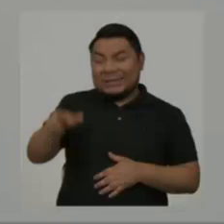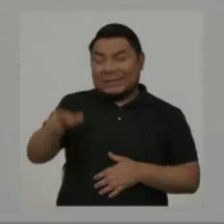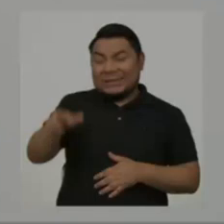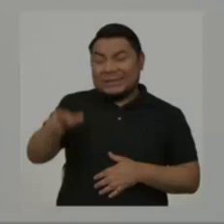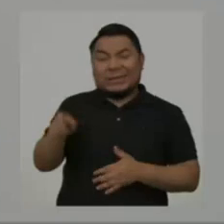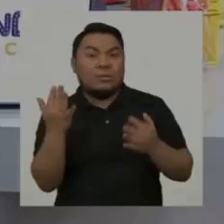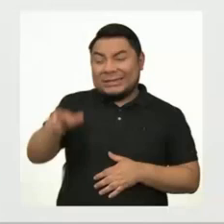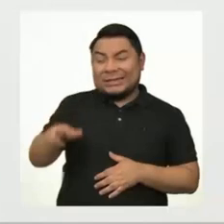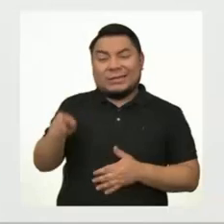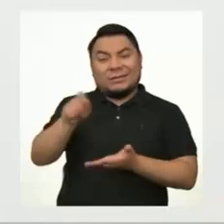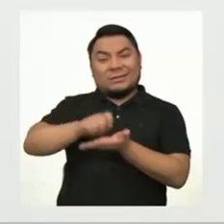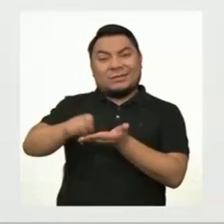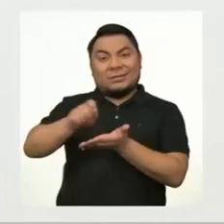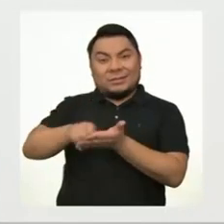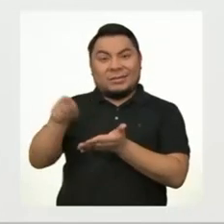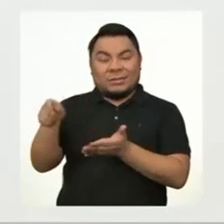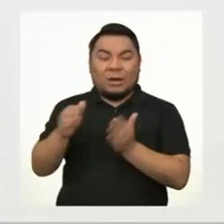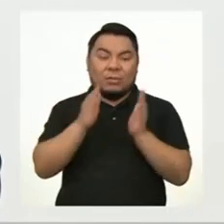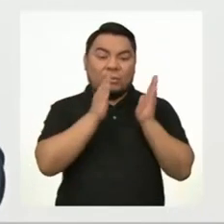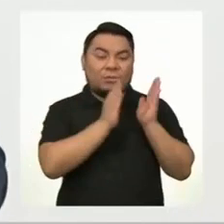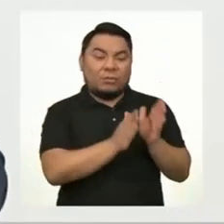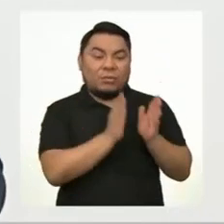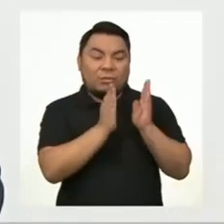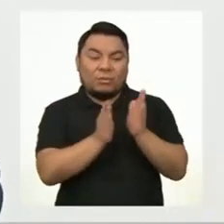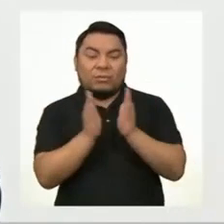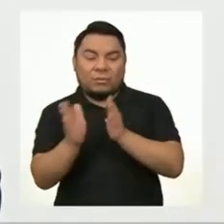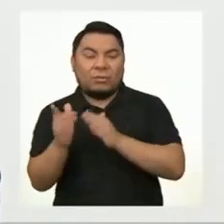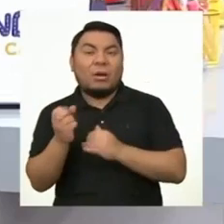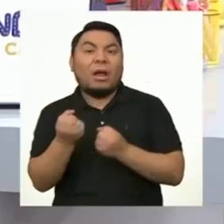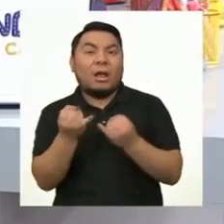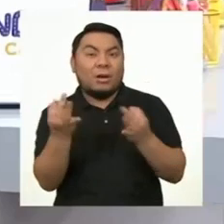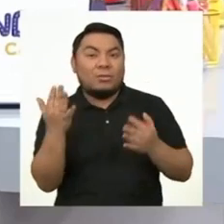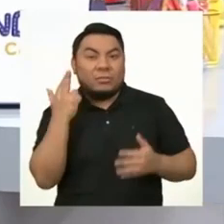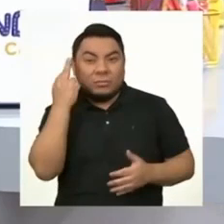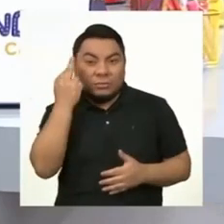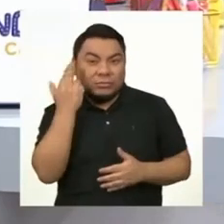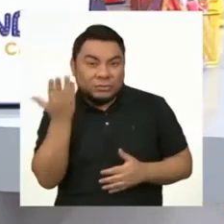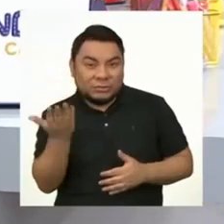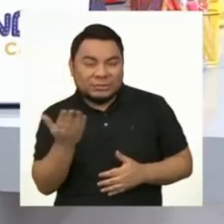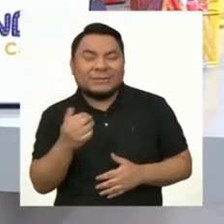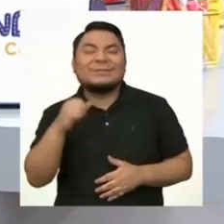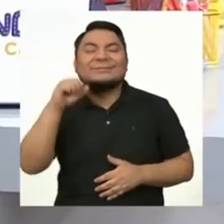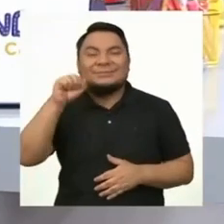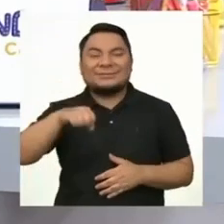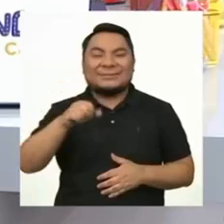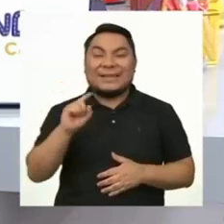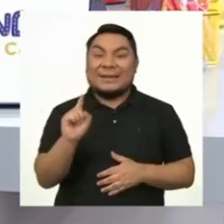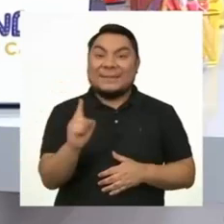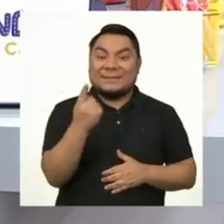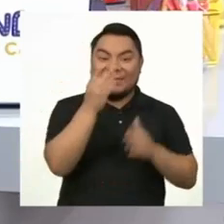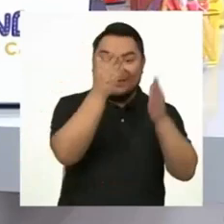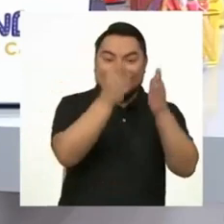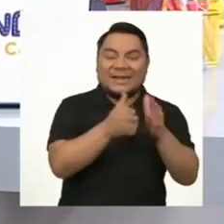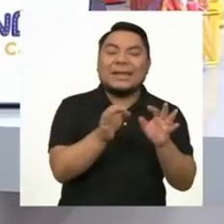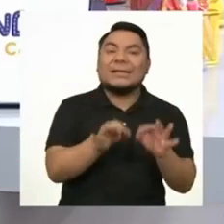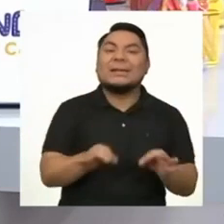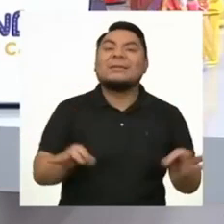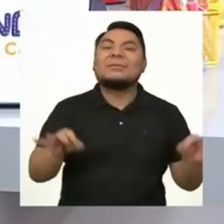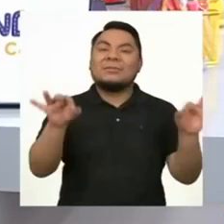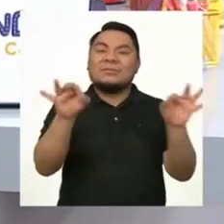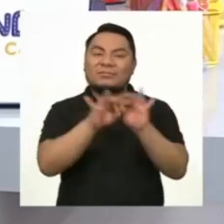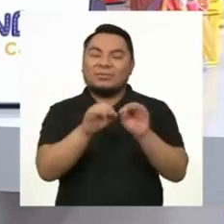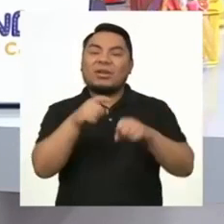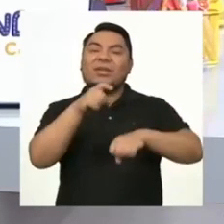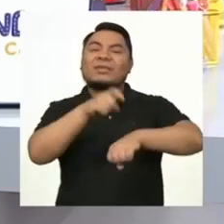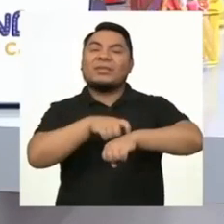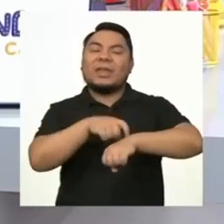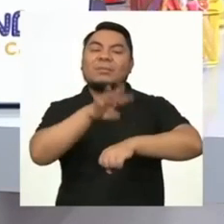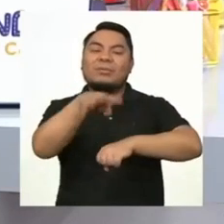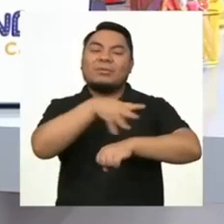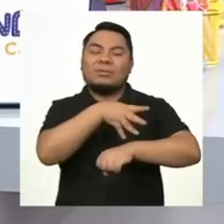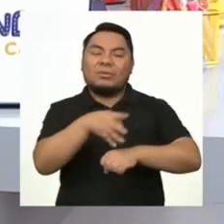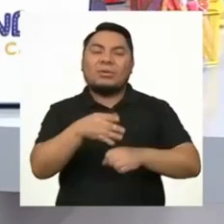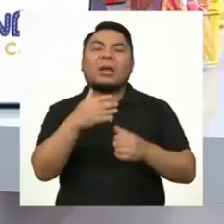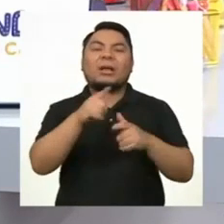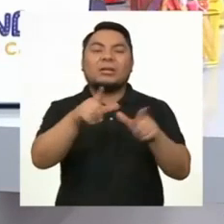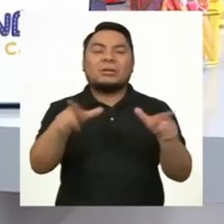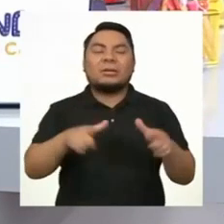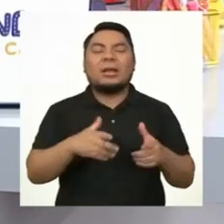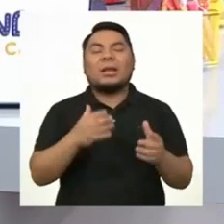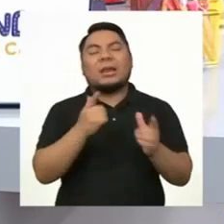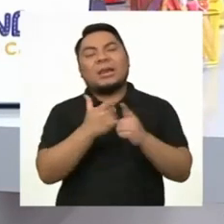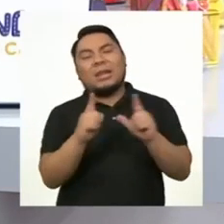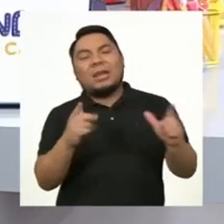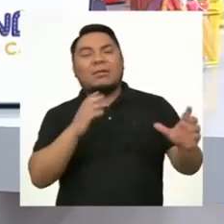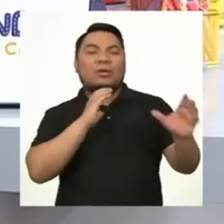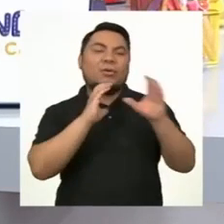importancia de ¿Ese orden por algún motivo? Sí, primero menciona la importancia de establecer rutinas que incluyen espacios libres